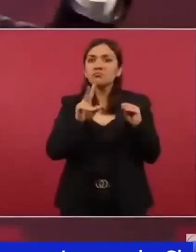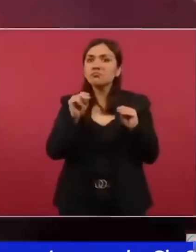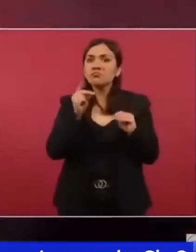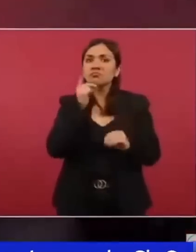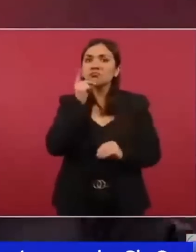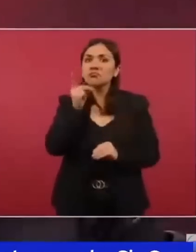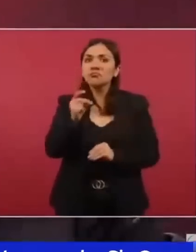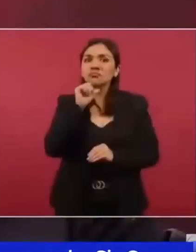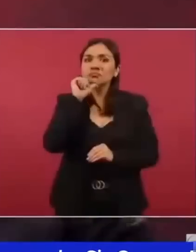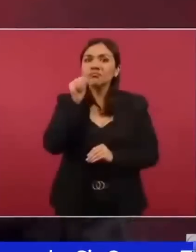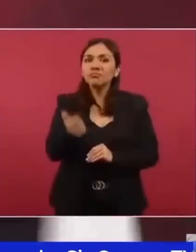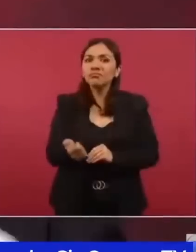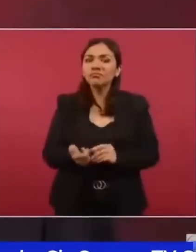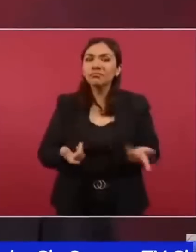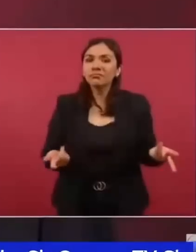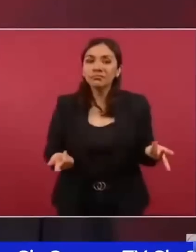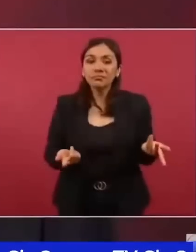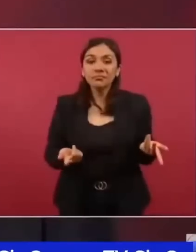Nadie habla.